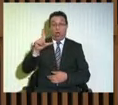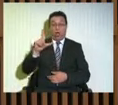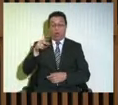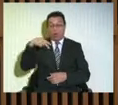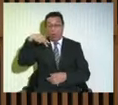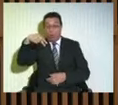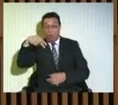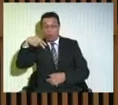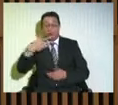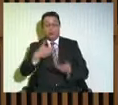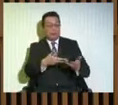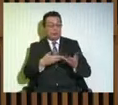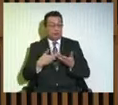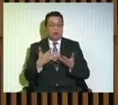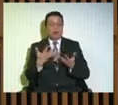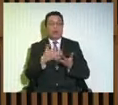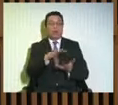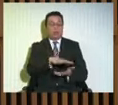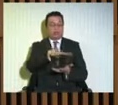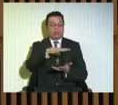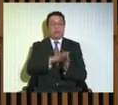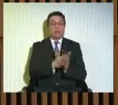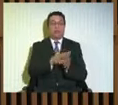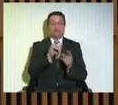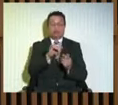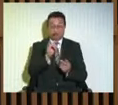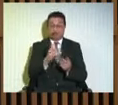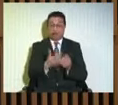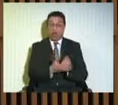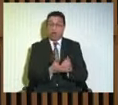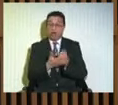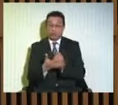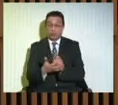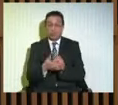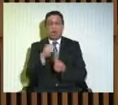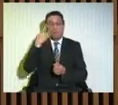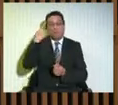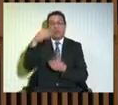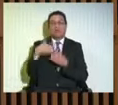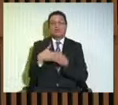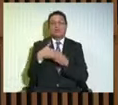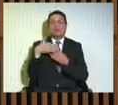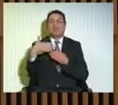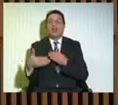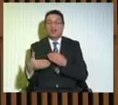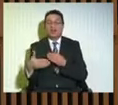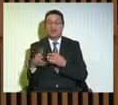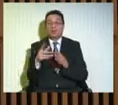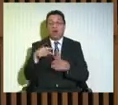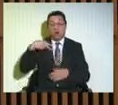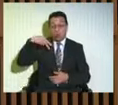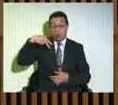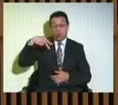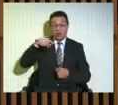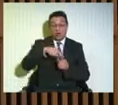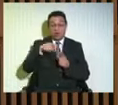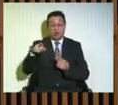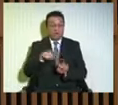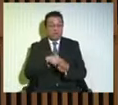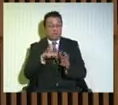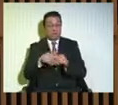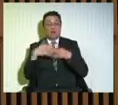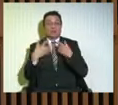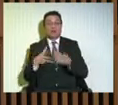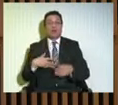el mes de junio, útiles escolares, que si bien era una ayuda que llegaba tarde, porque para llegar a junio esa familia ya había tenido